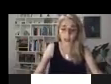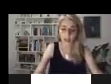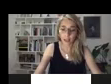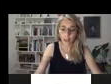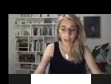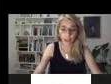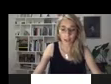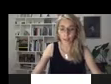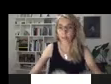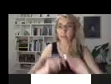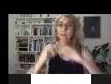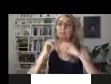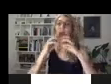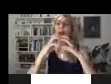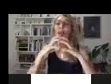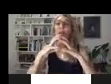acá